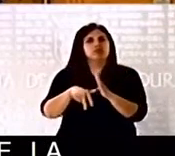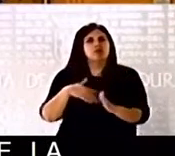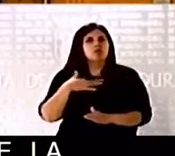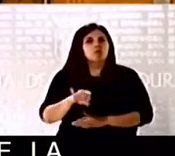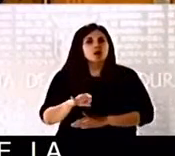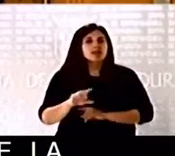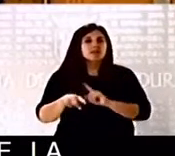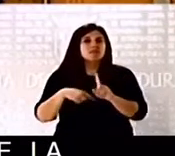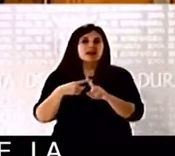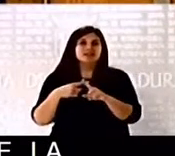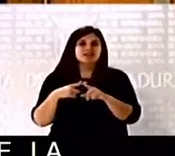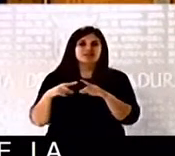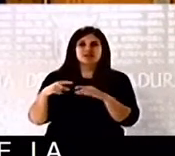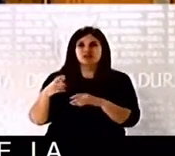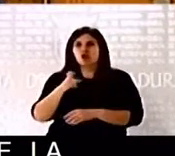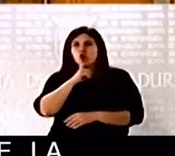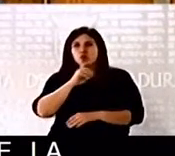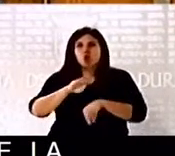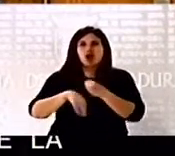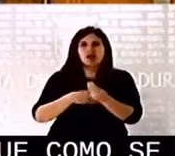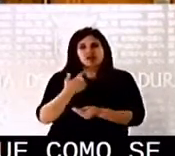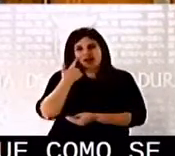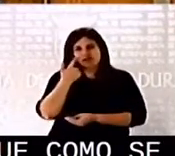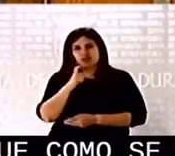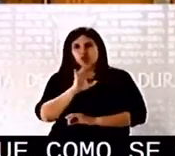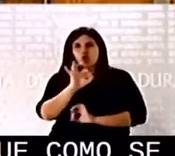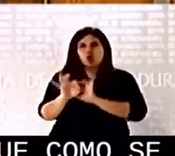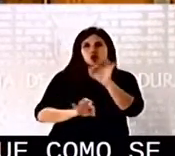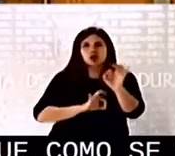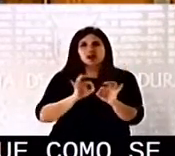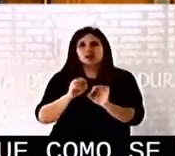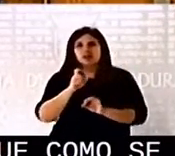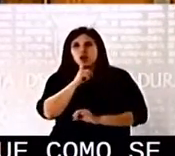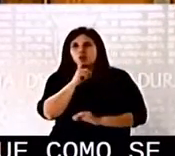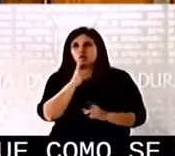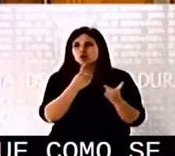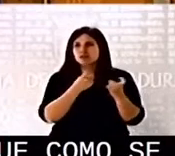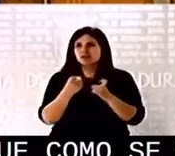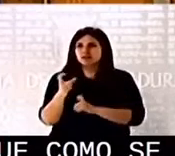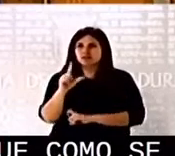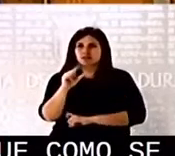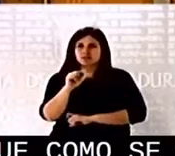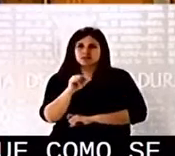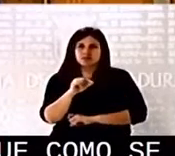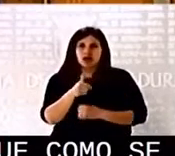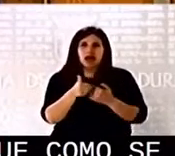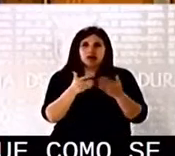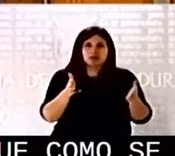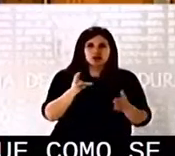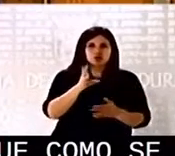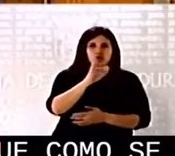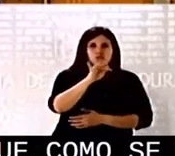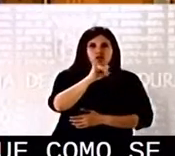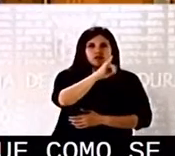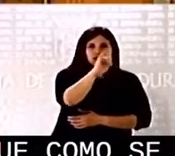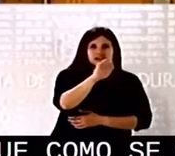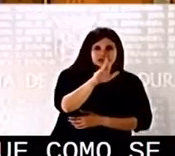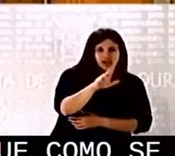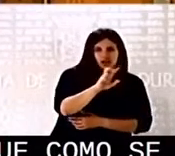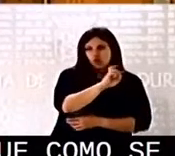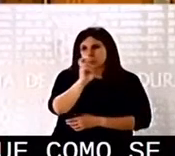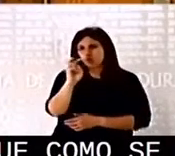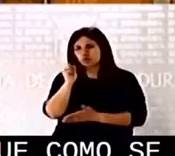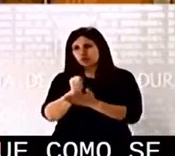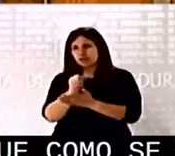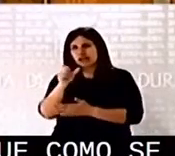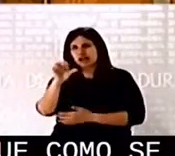complicada porque cómo se va a organizar, hace falta tener viales abiertos de Pfizer, otros de Astra, lo